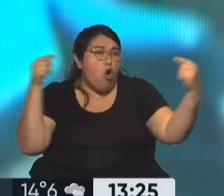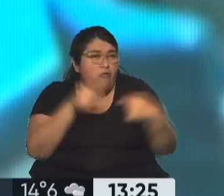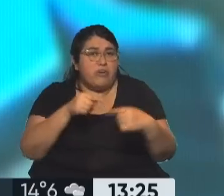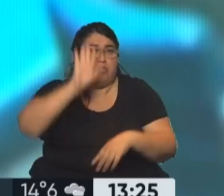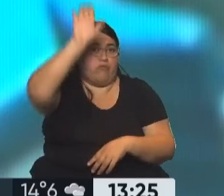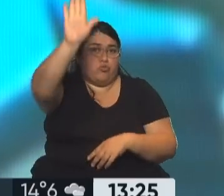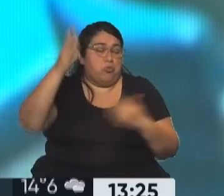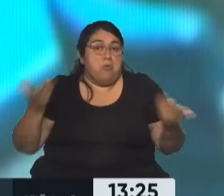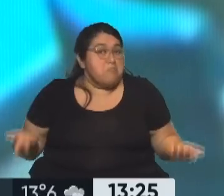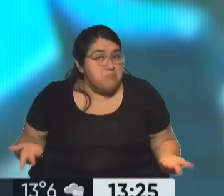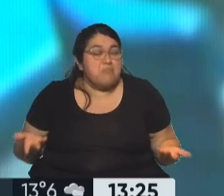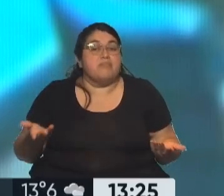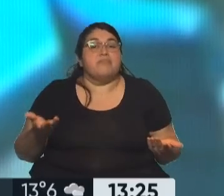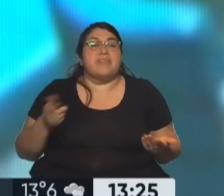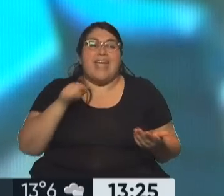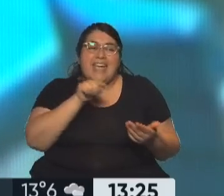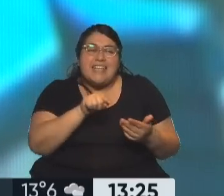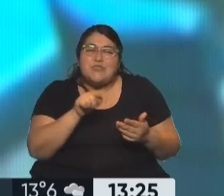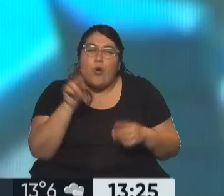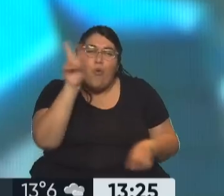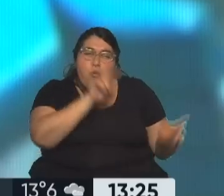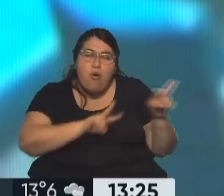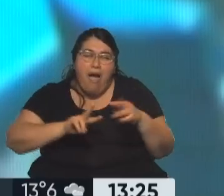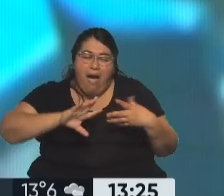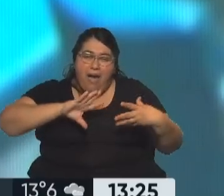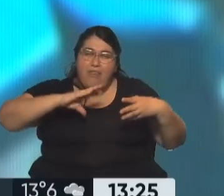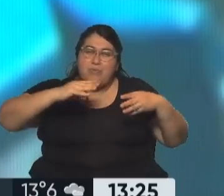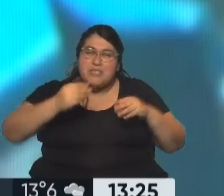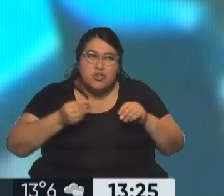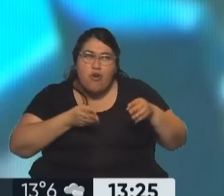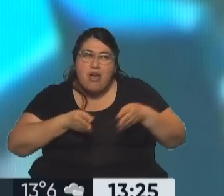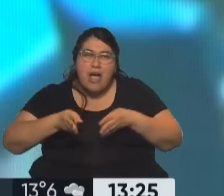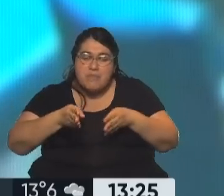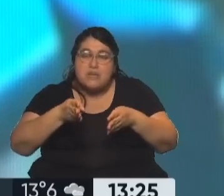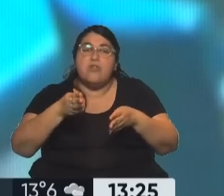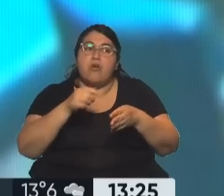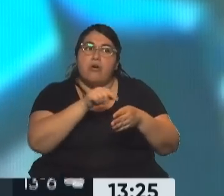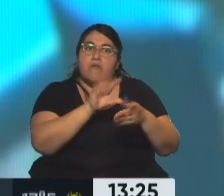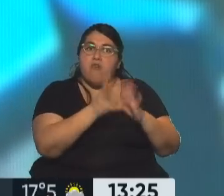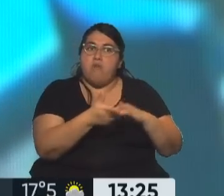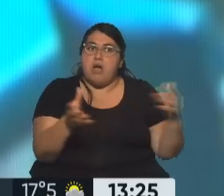futuro. Entonces, bueno, adaptarse a esa transición hegemónica que también, en este